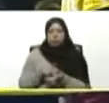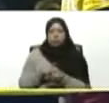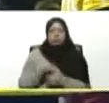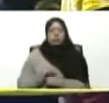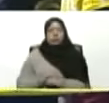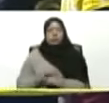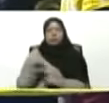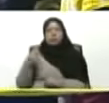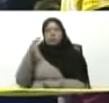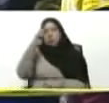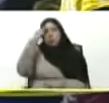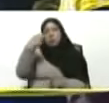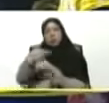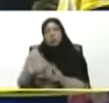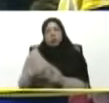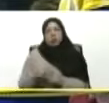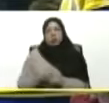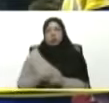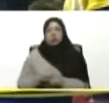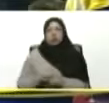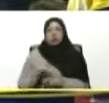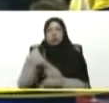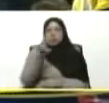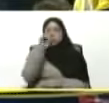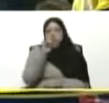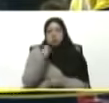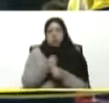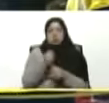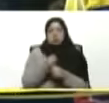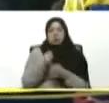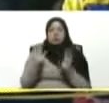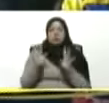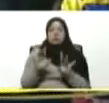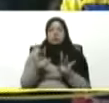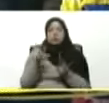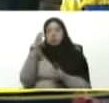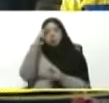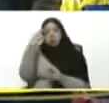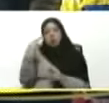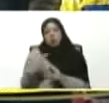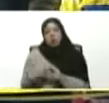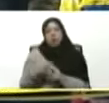homenaje. Un año después estuvimos ahí en el homenaje.